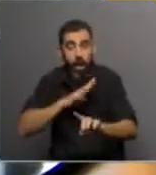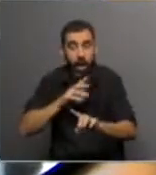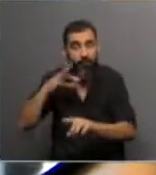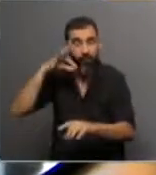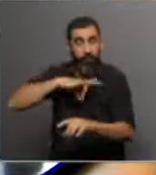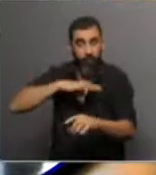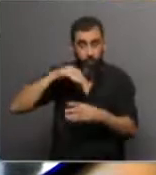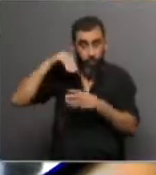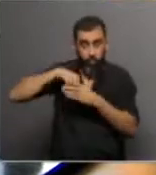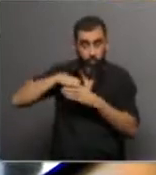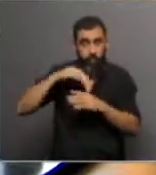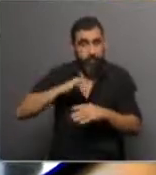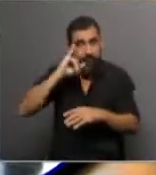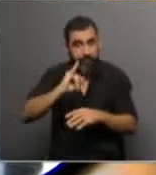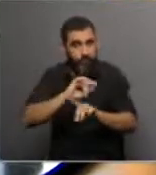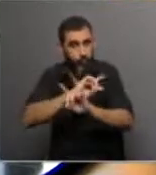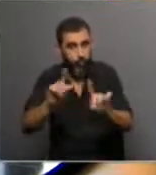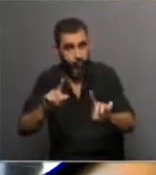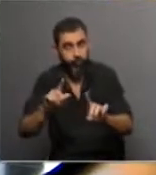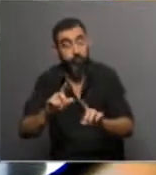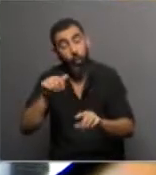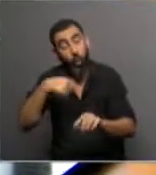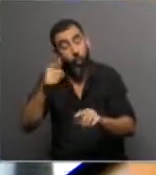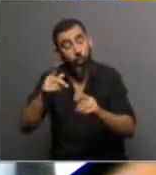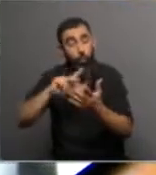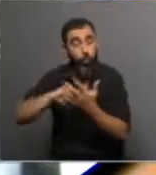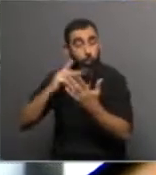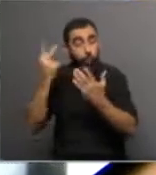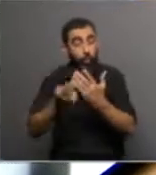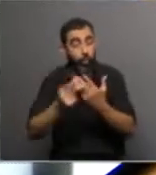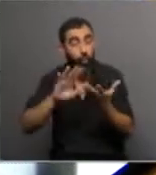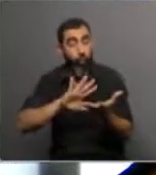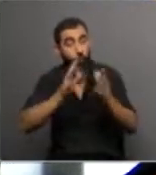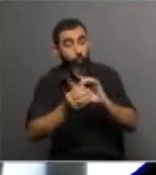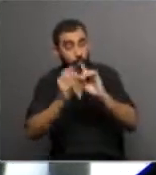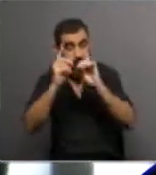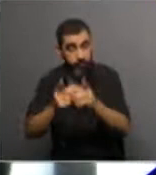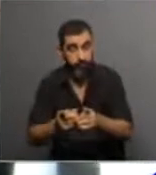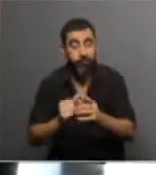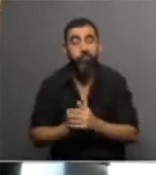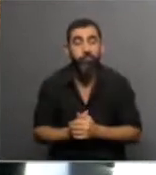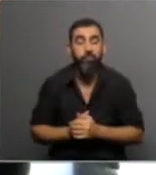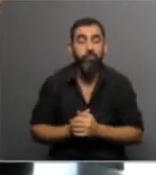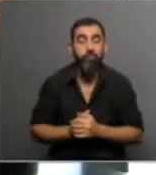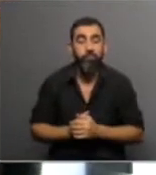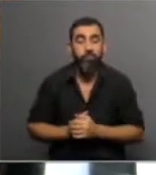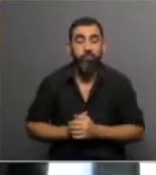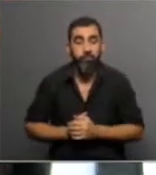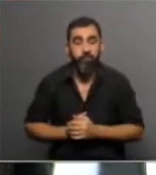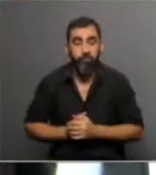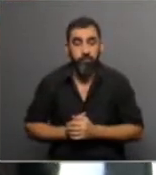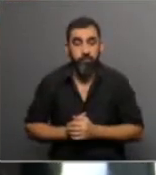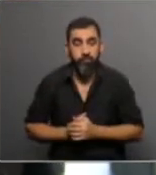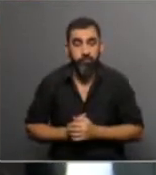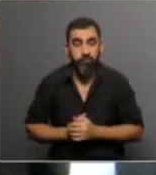un hospedador viral. Y la otra punta del proyecto, que por eso les decía que fue, digamos, ya lo teníamos